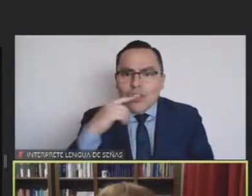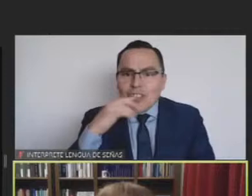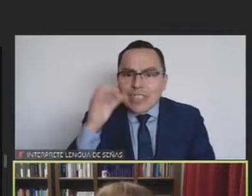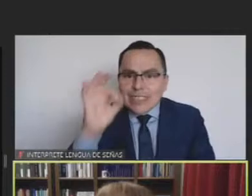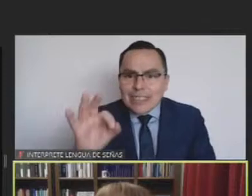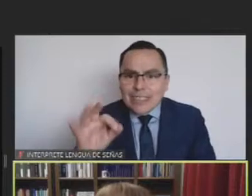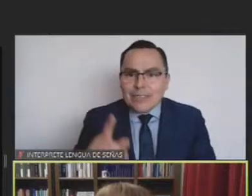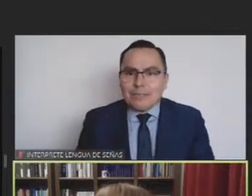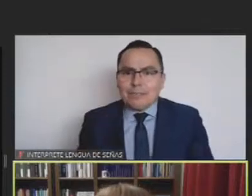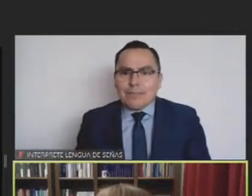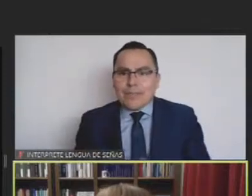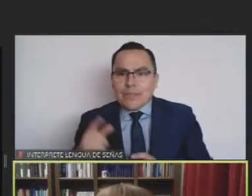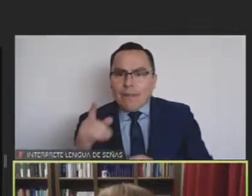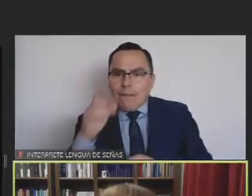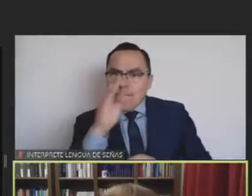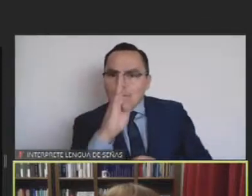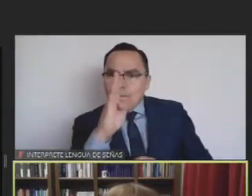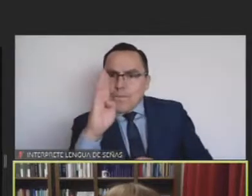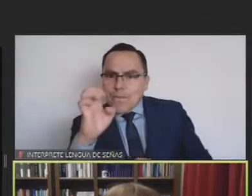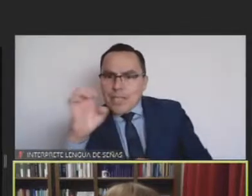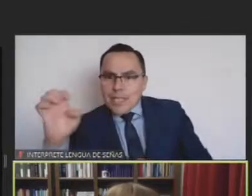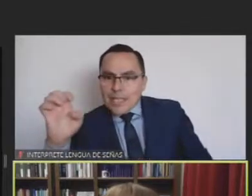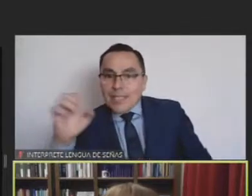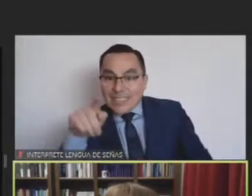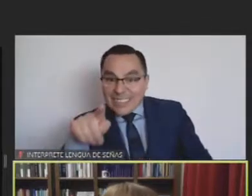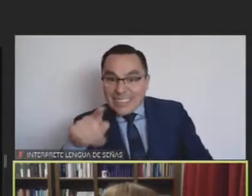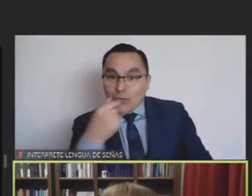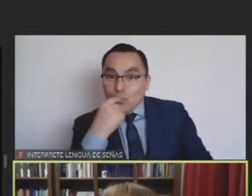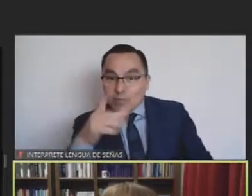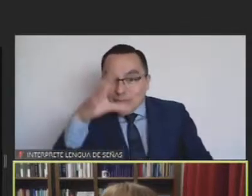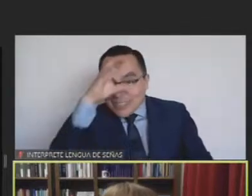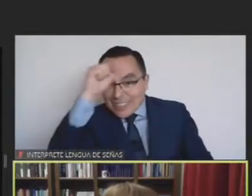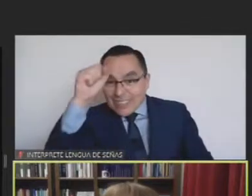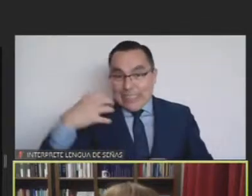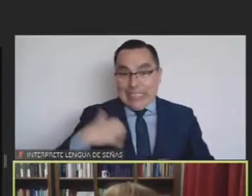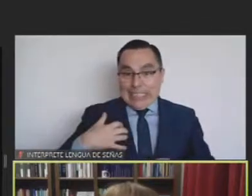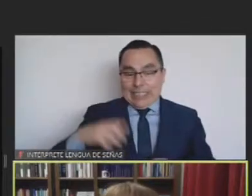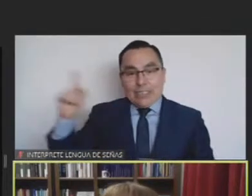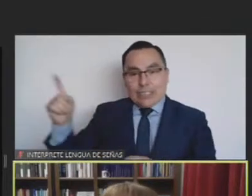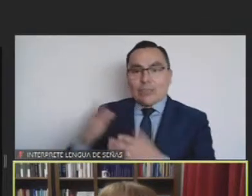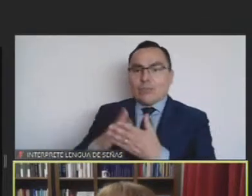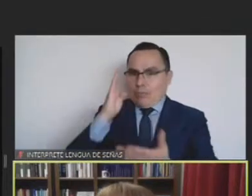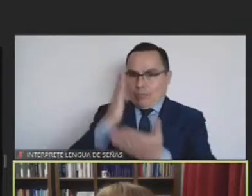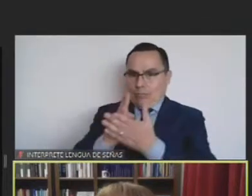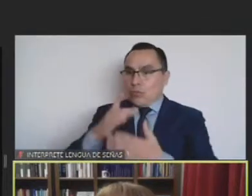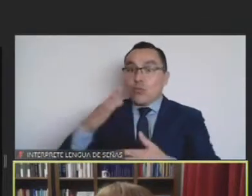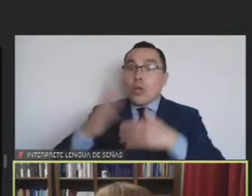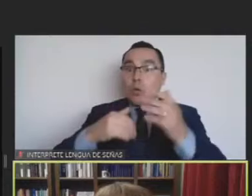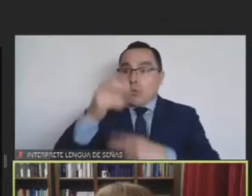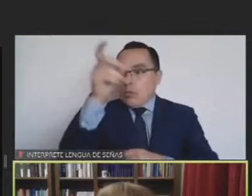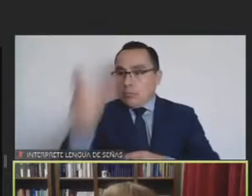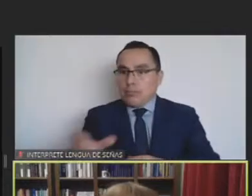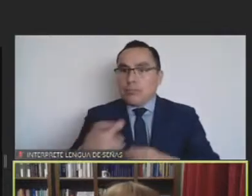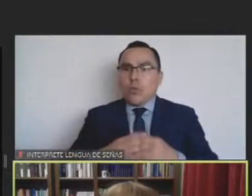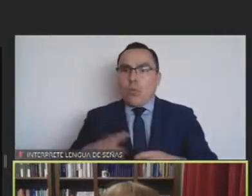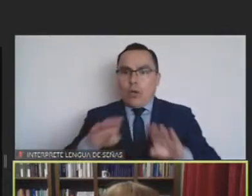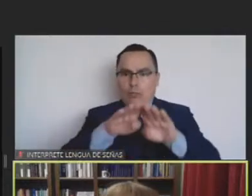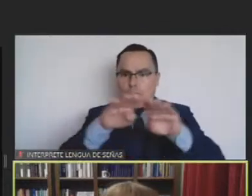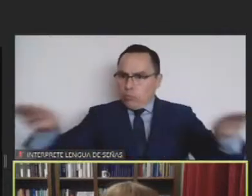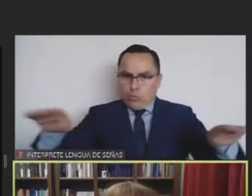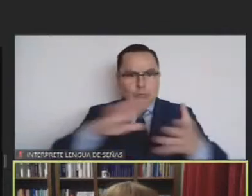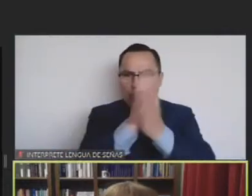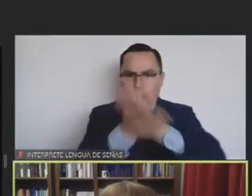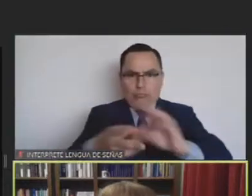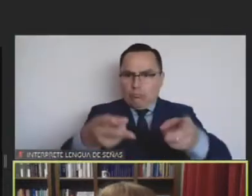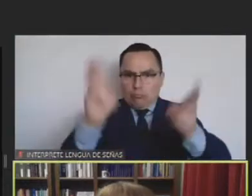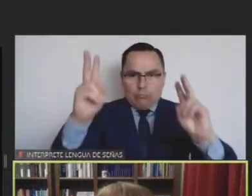Argentina. El objetivo principal de un sistema judicial transparente es que las personas puedan ejercer un control democrático de las gestiones